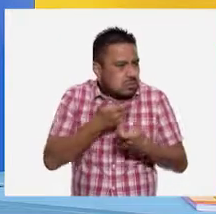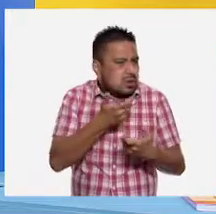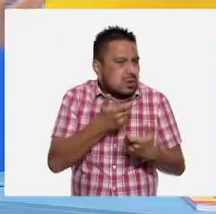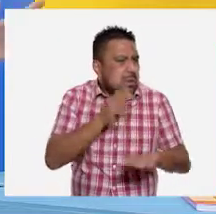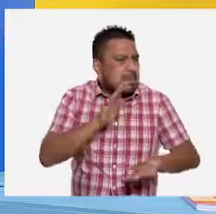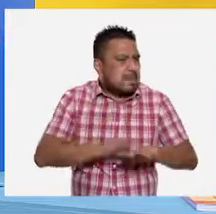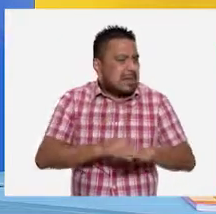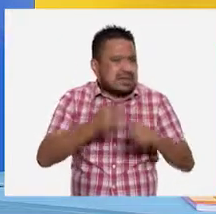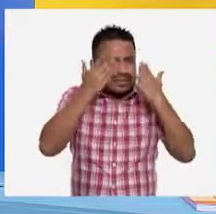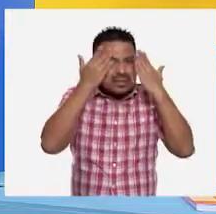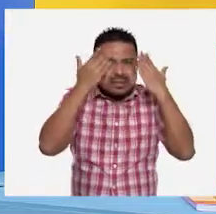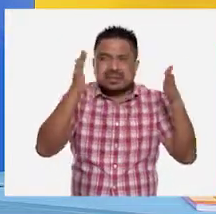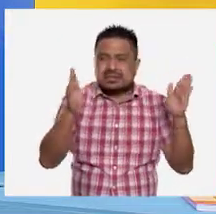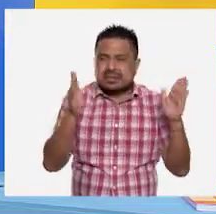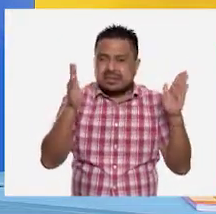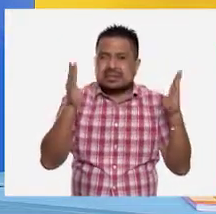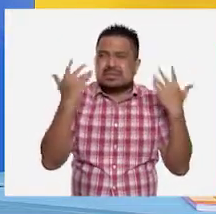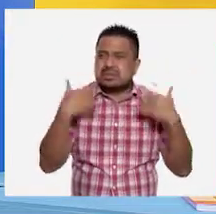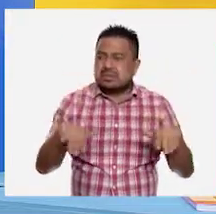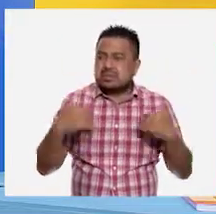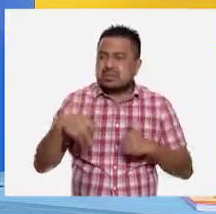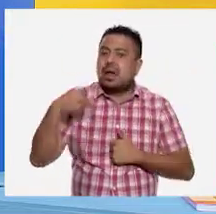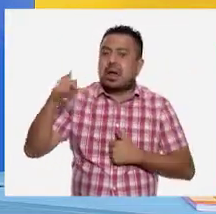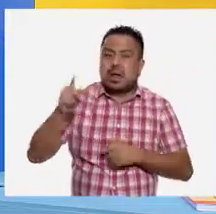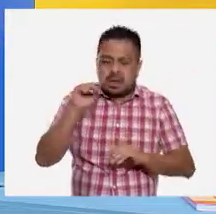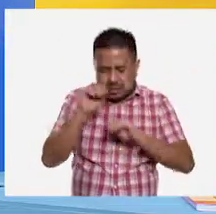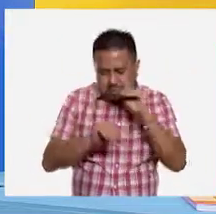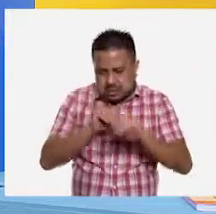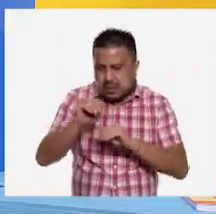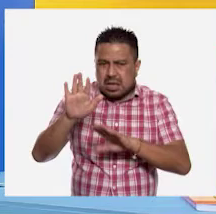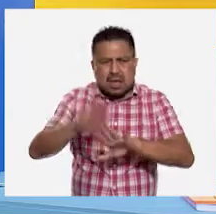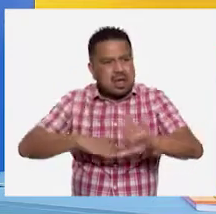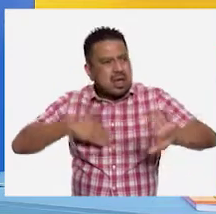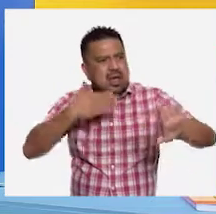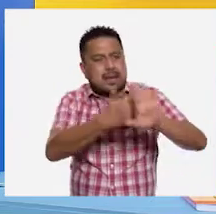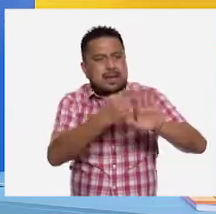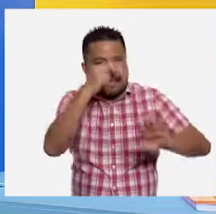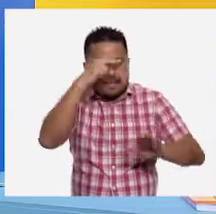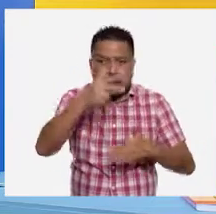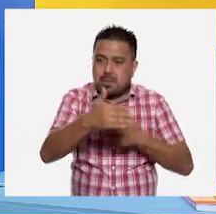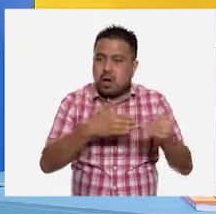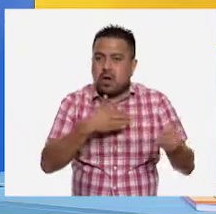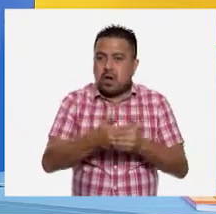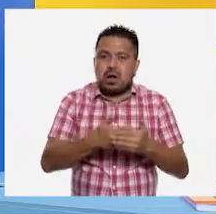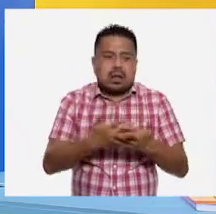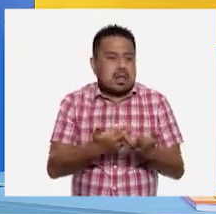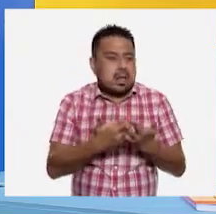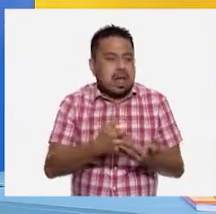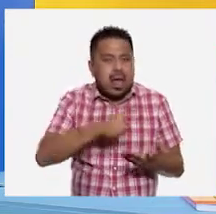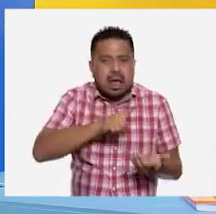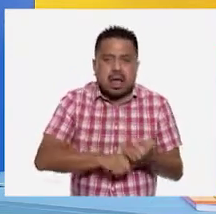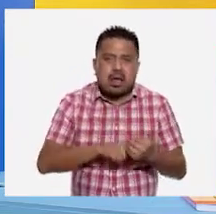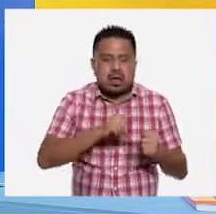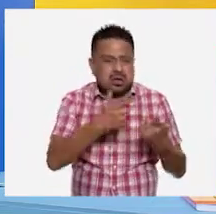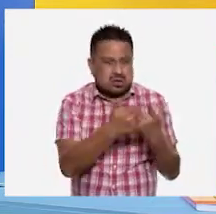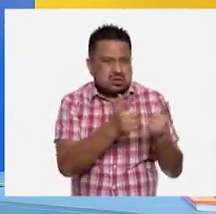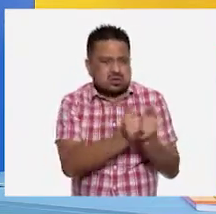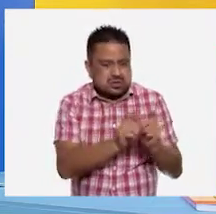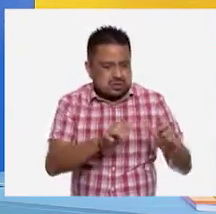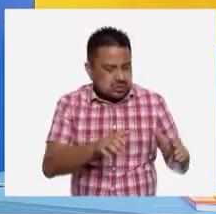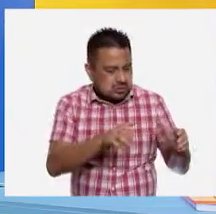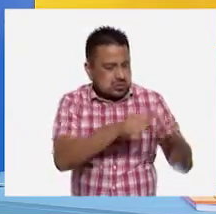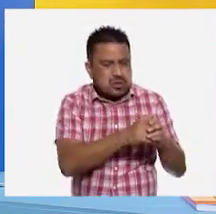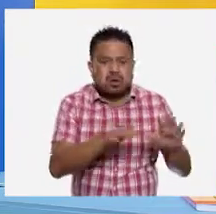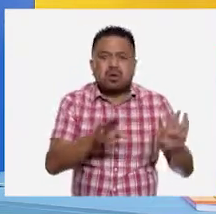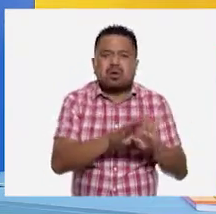sentido más amplio del término. En sus ensayos criticaba al México contemporáneo y a los excesos de sus élites. También los modos